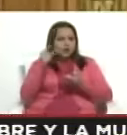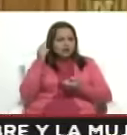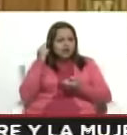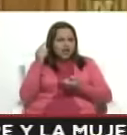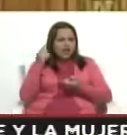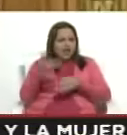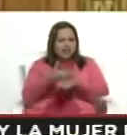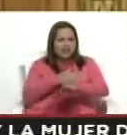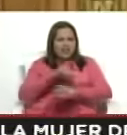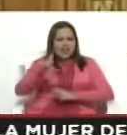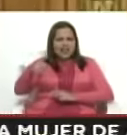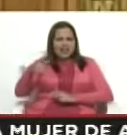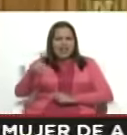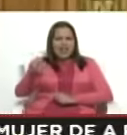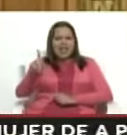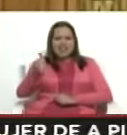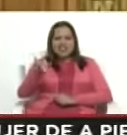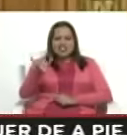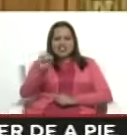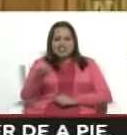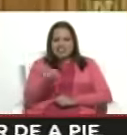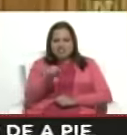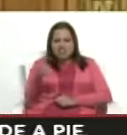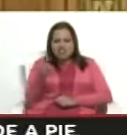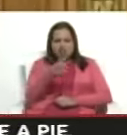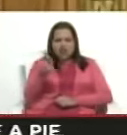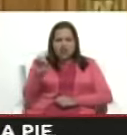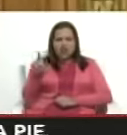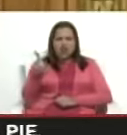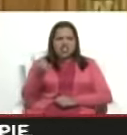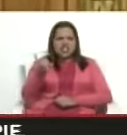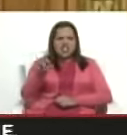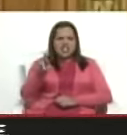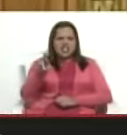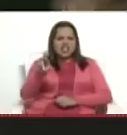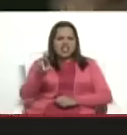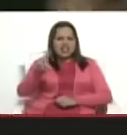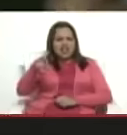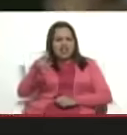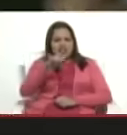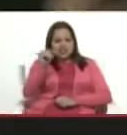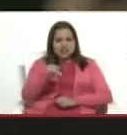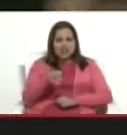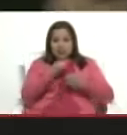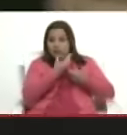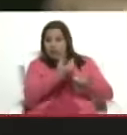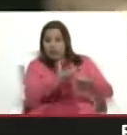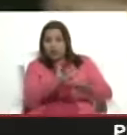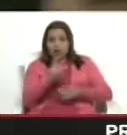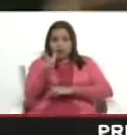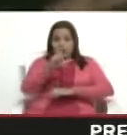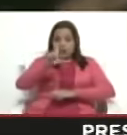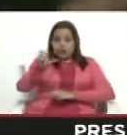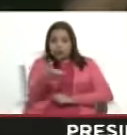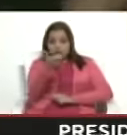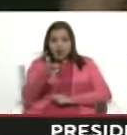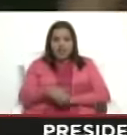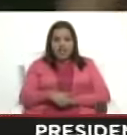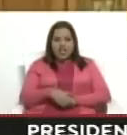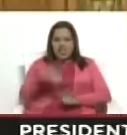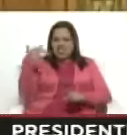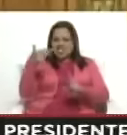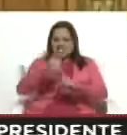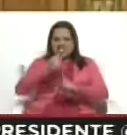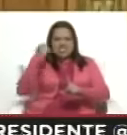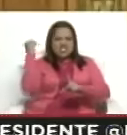Gladys Rodríguez, de las que declararon desde Globovisión, el asesino Hugo Chávez, el tirano Hugo Chávez, tata.